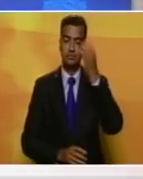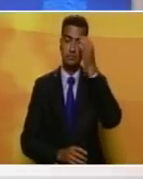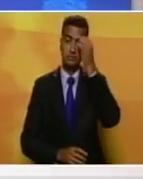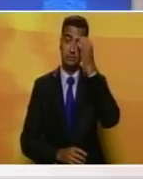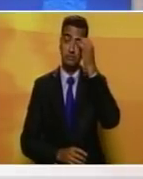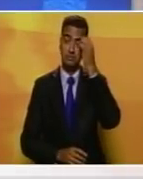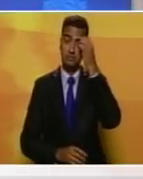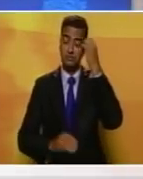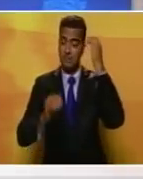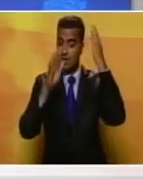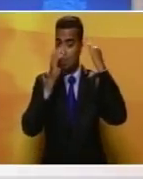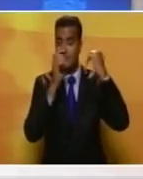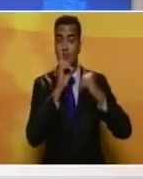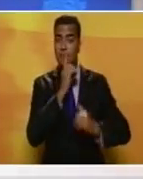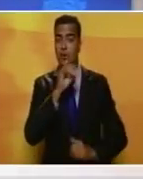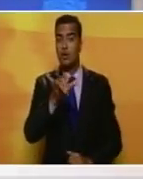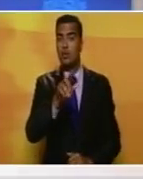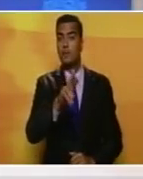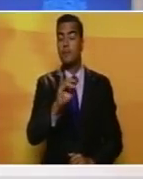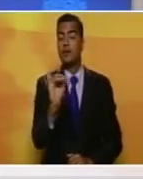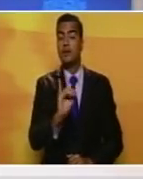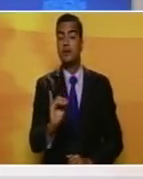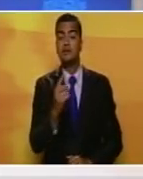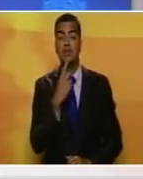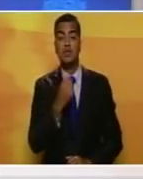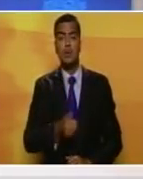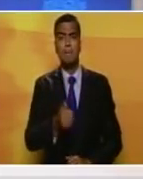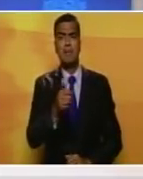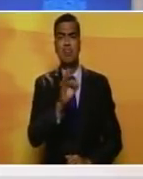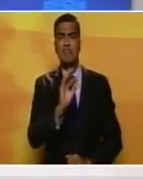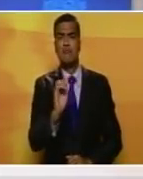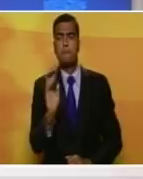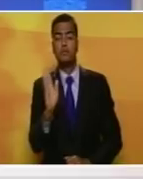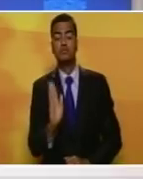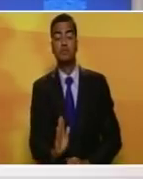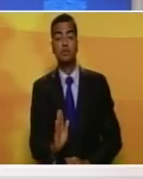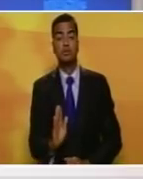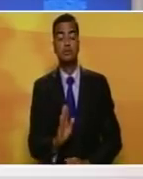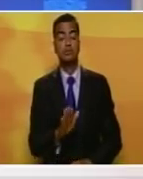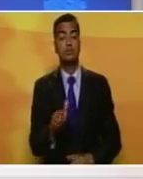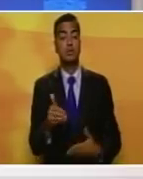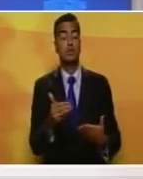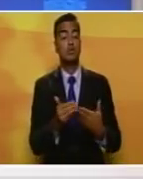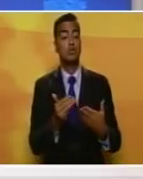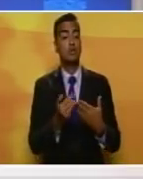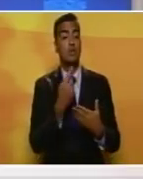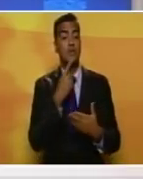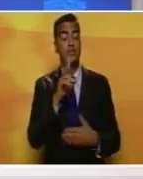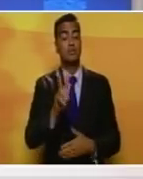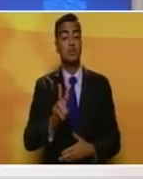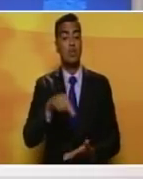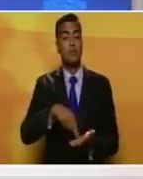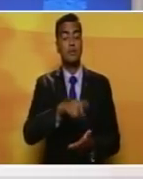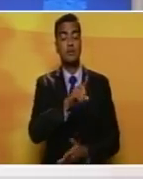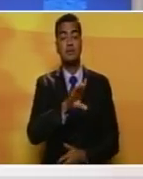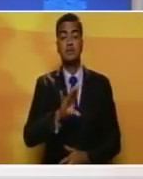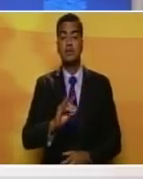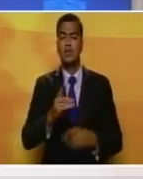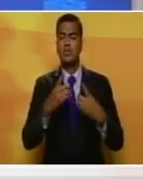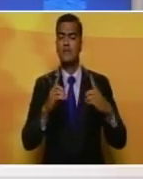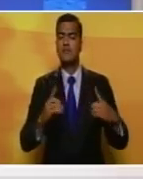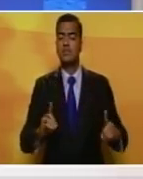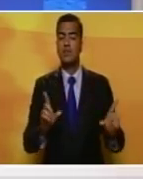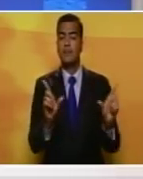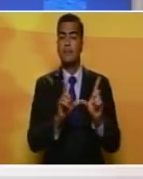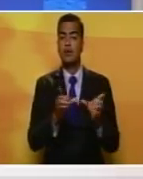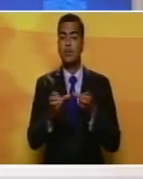El canciller de la República, Jorge Arreaza, indicó que más del 90% del contenido sobre Venezuela publicado en 2017 en los diferentes medios